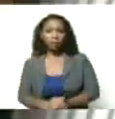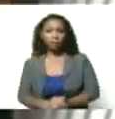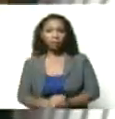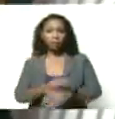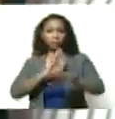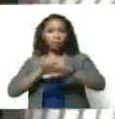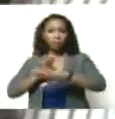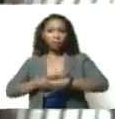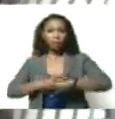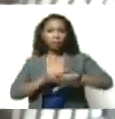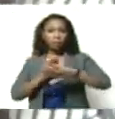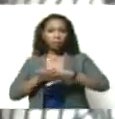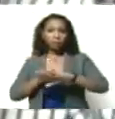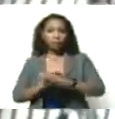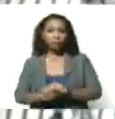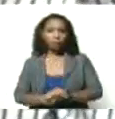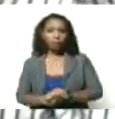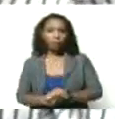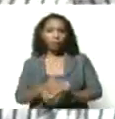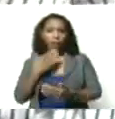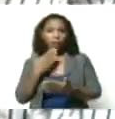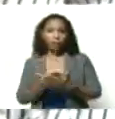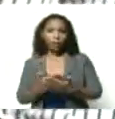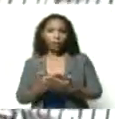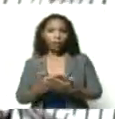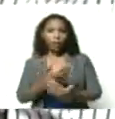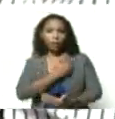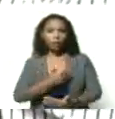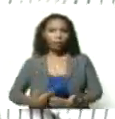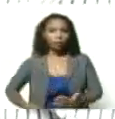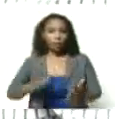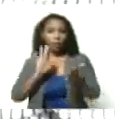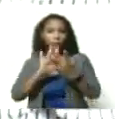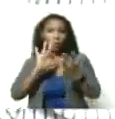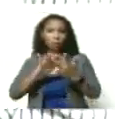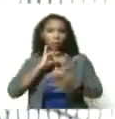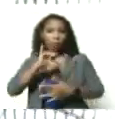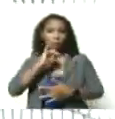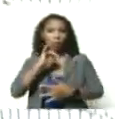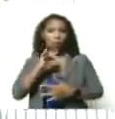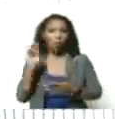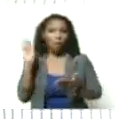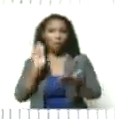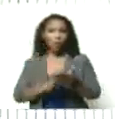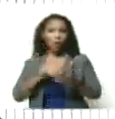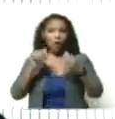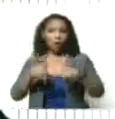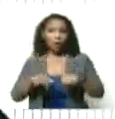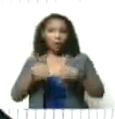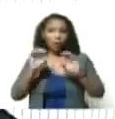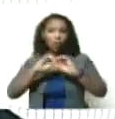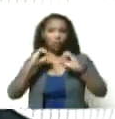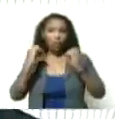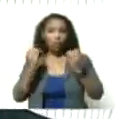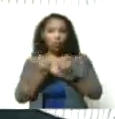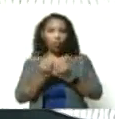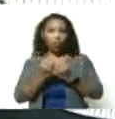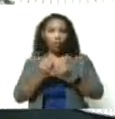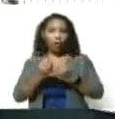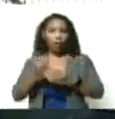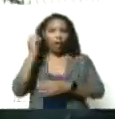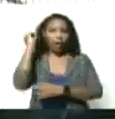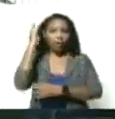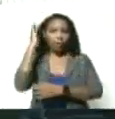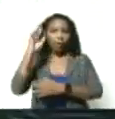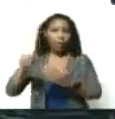Proclamación del Sí, muchísimas gracias por el presente contacto informativo. Lo establecemos desde el Salón Elíptico, el Palacio